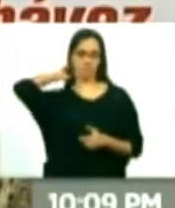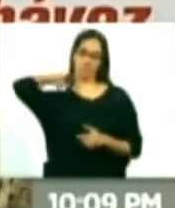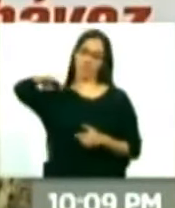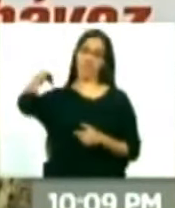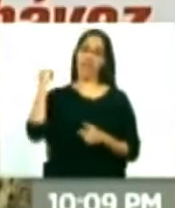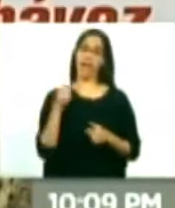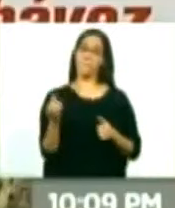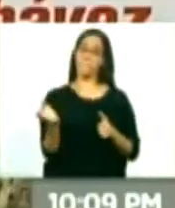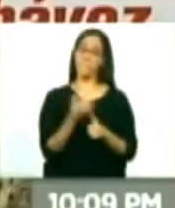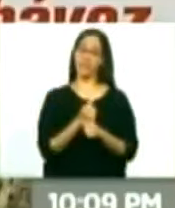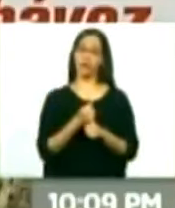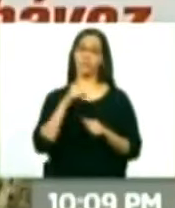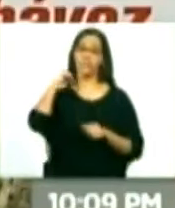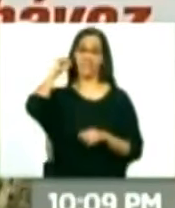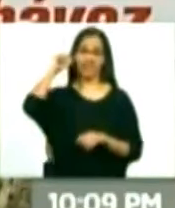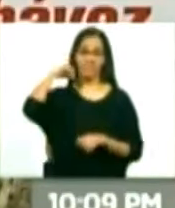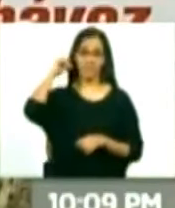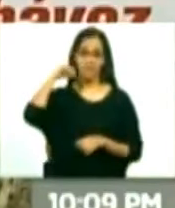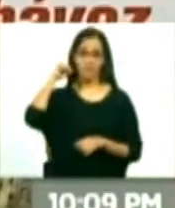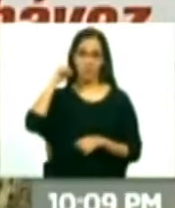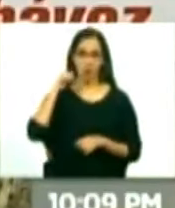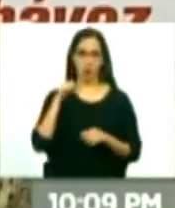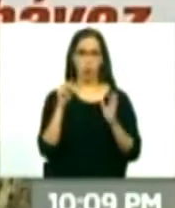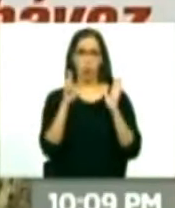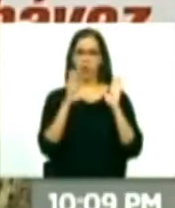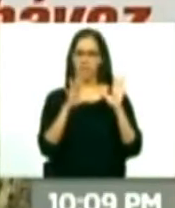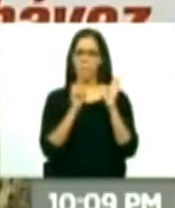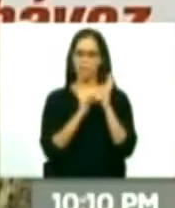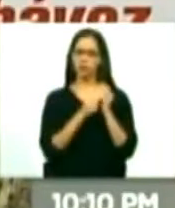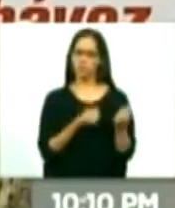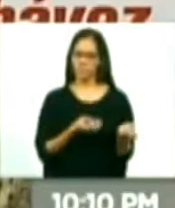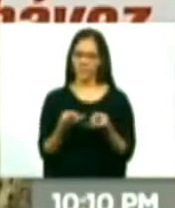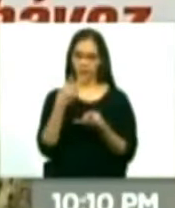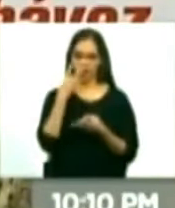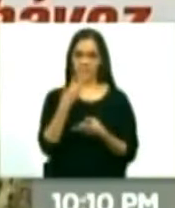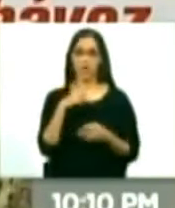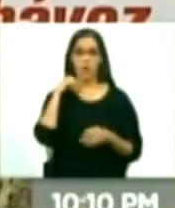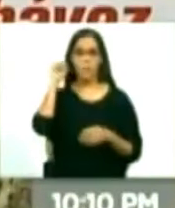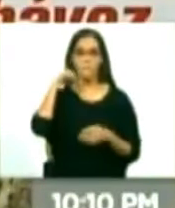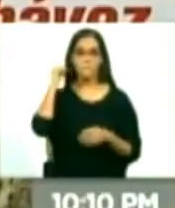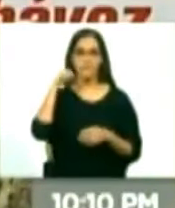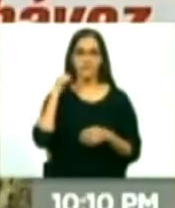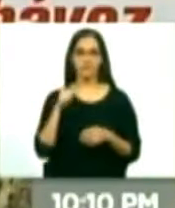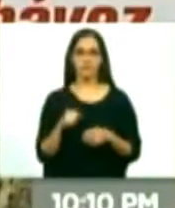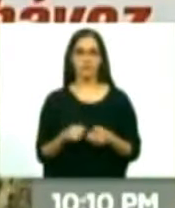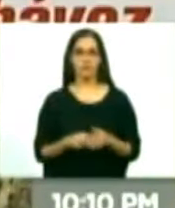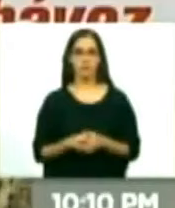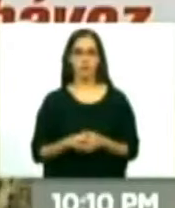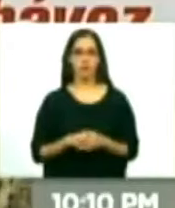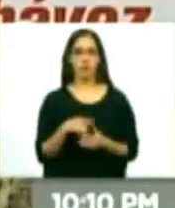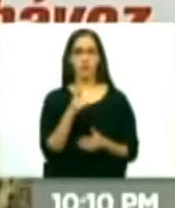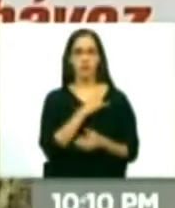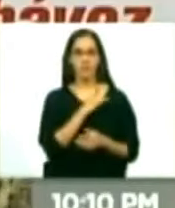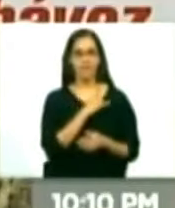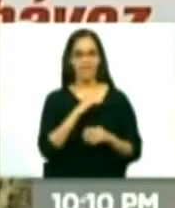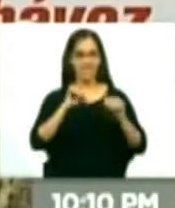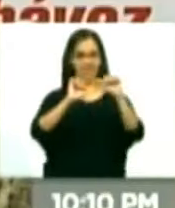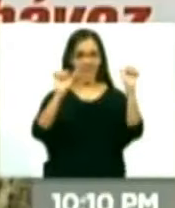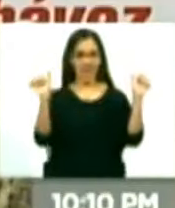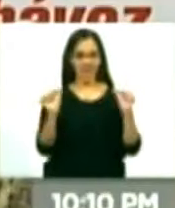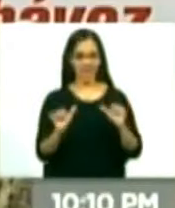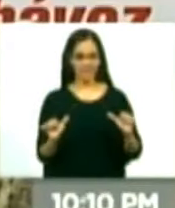video, dura como 10 minutos, yo los invito a que lo vean. Es un video de una Universidad de las Artes, donde